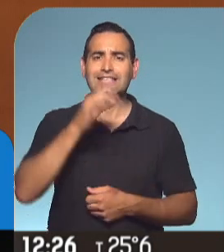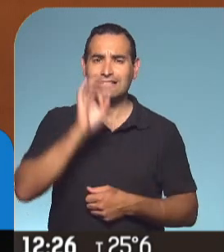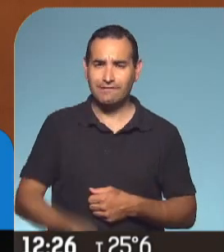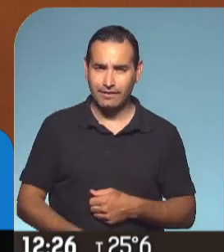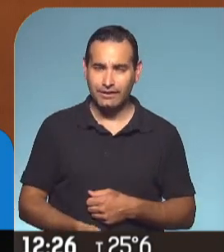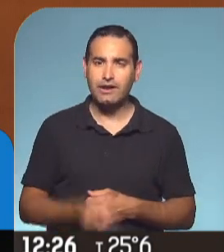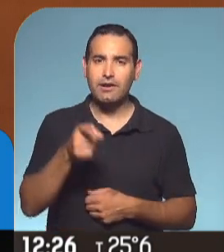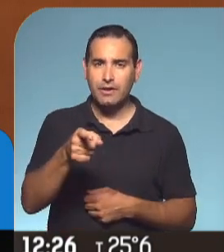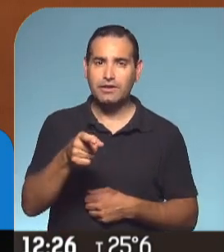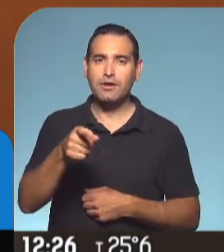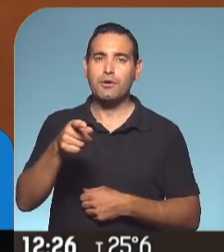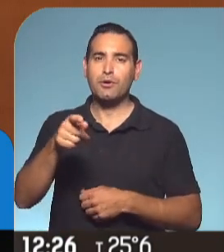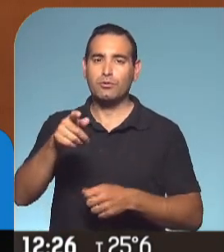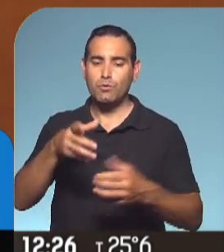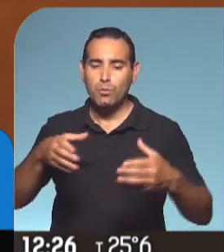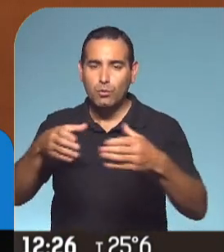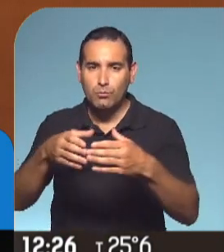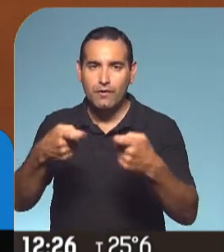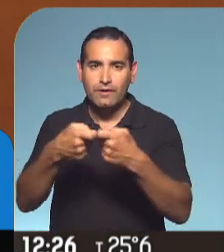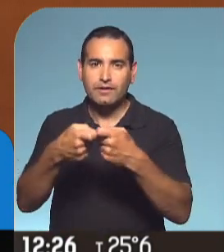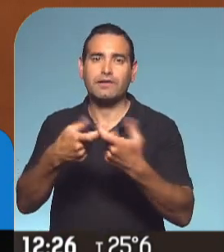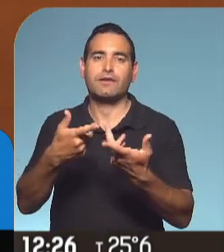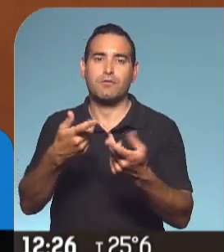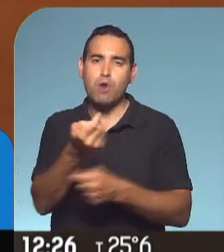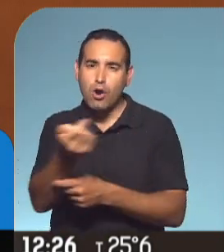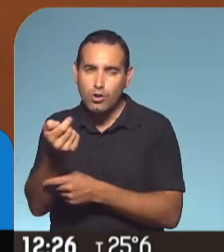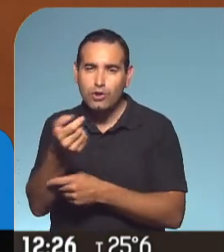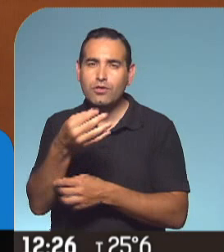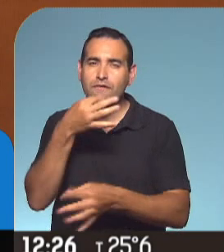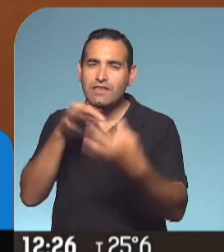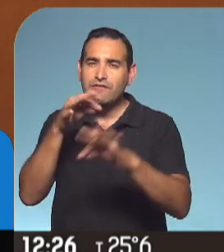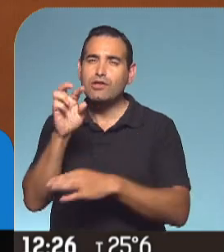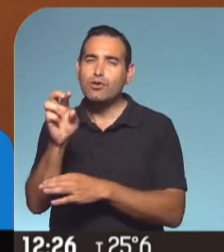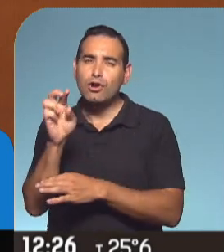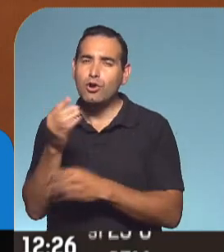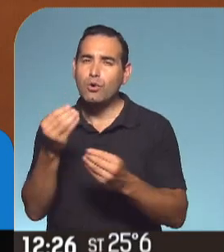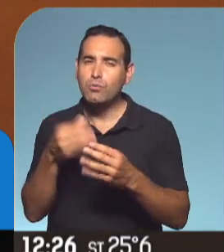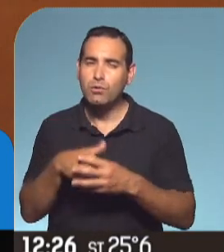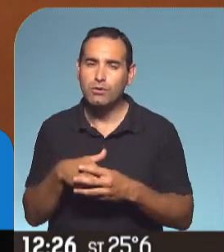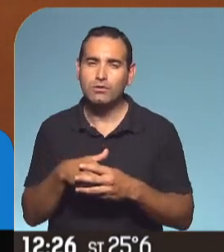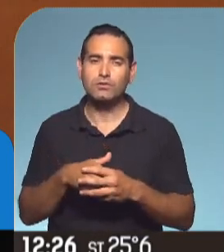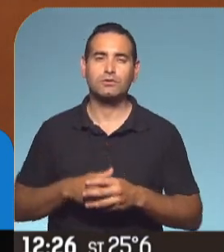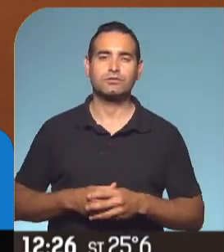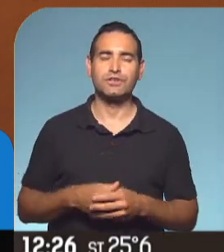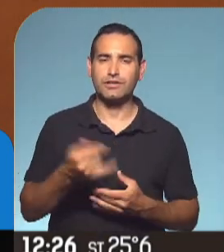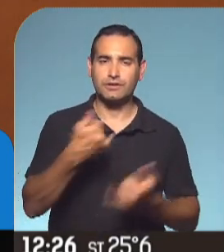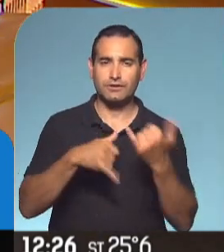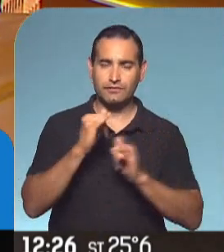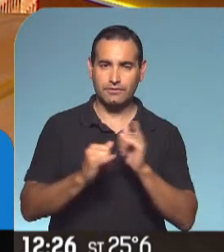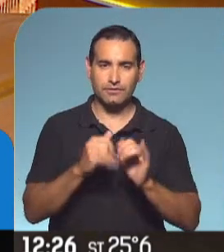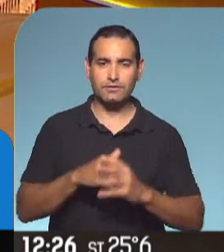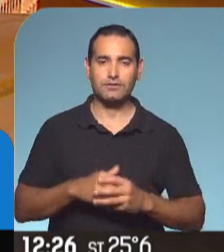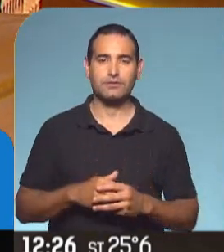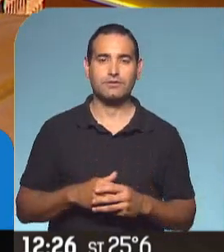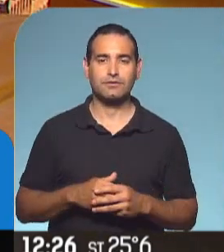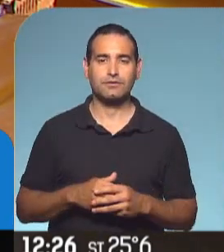esa concentración de venta de dólares tiene que ver con una concertación. Hace un juego claro. de palabras para Bueno, en explicar. principio, O sea, Raúl, que se además,